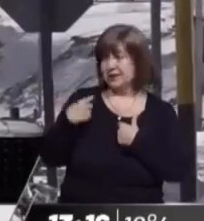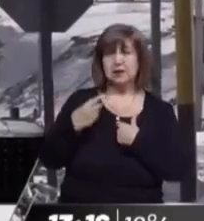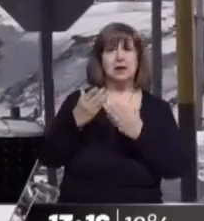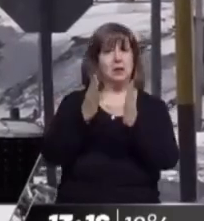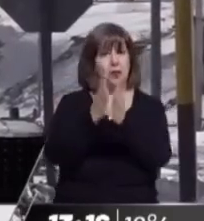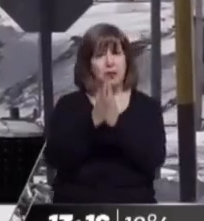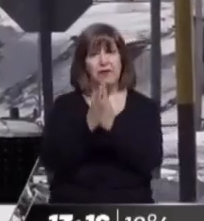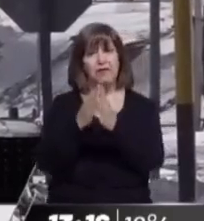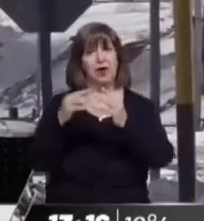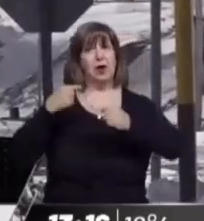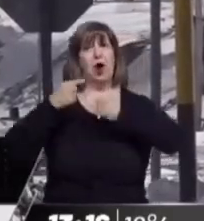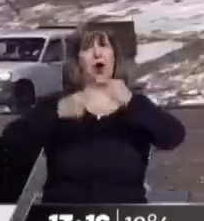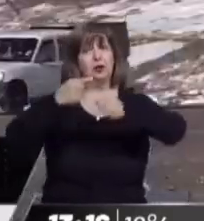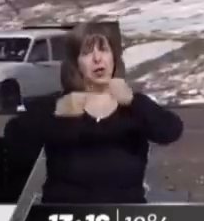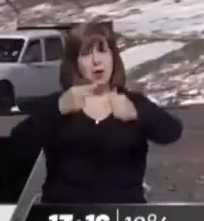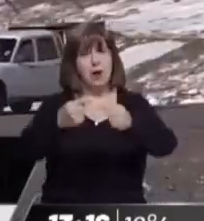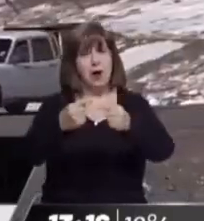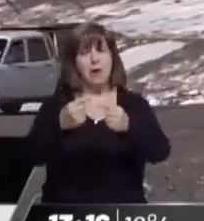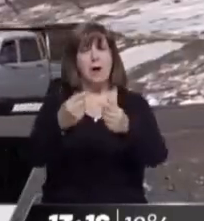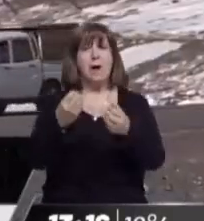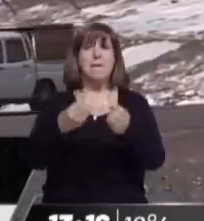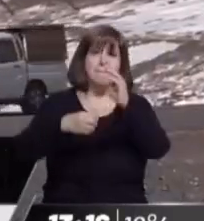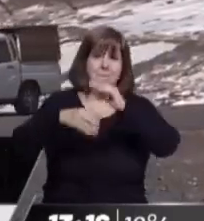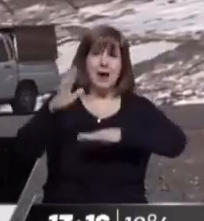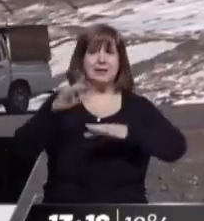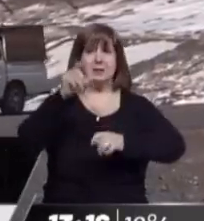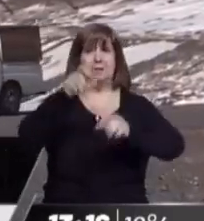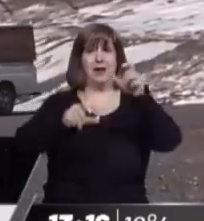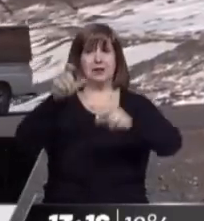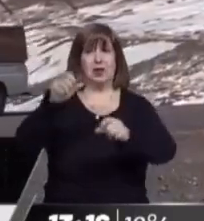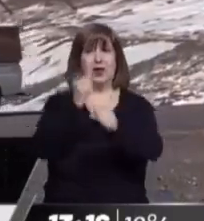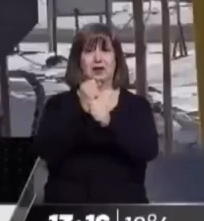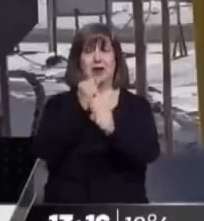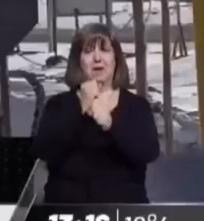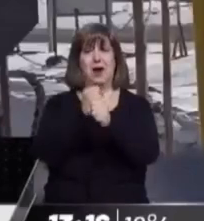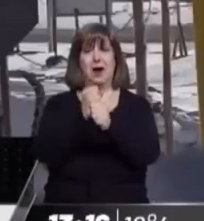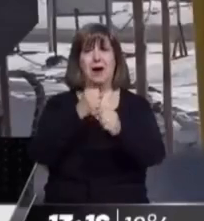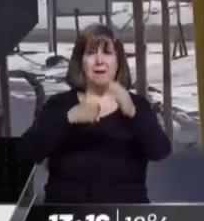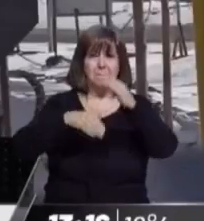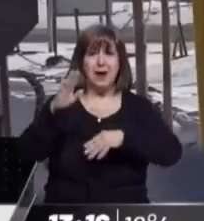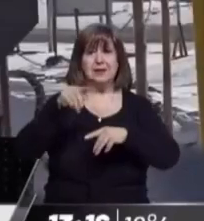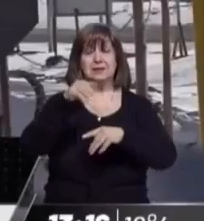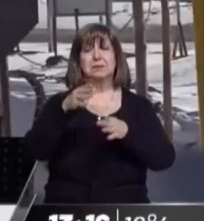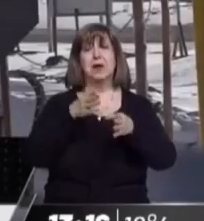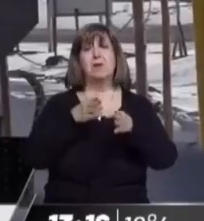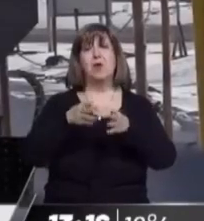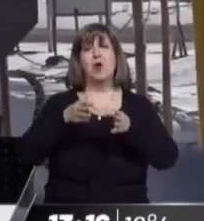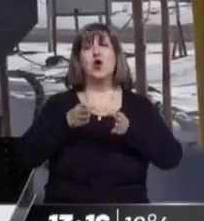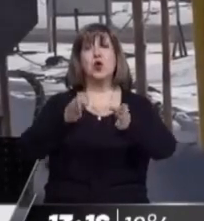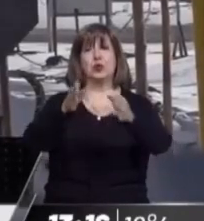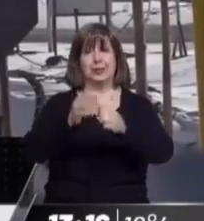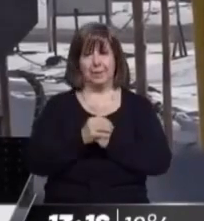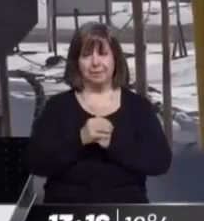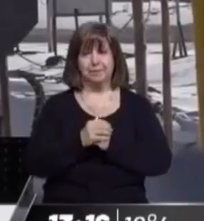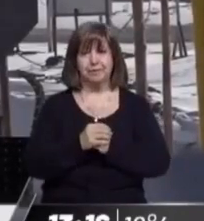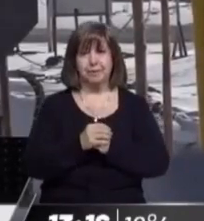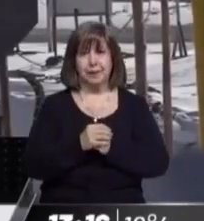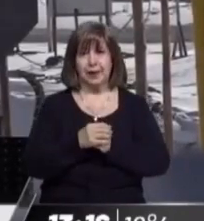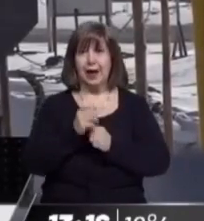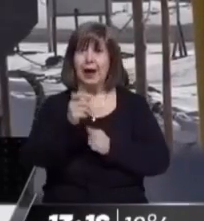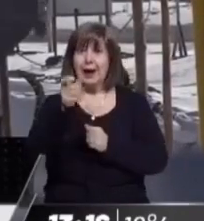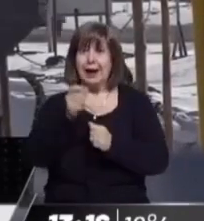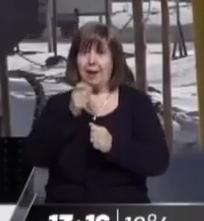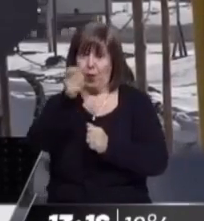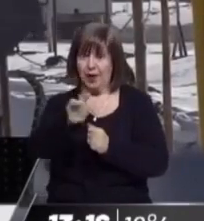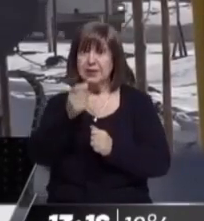avanzar en una mayor dotación que nos permita mejor circulación en esta ruta. Con respecto a las obras del paso